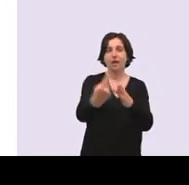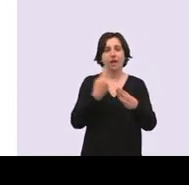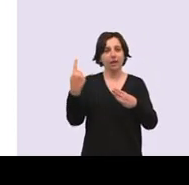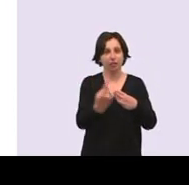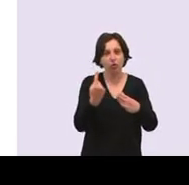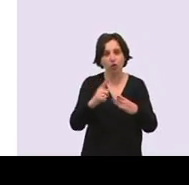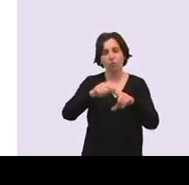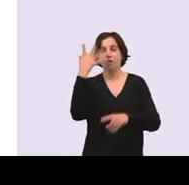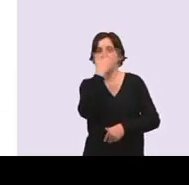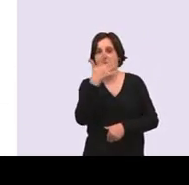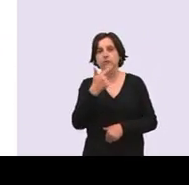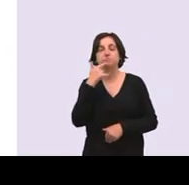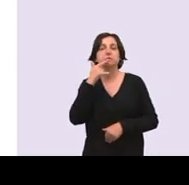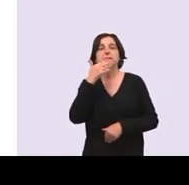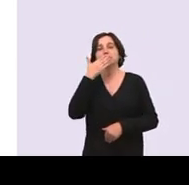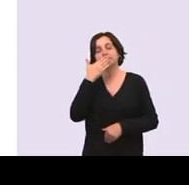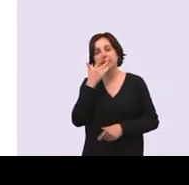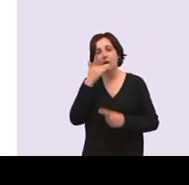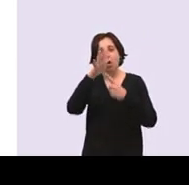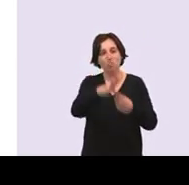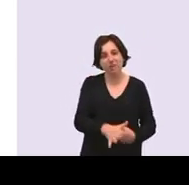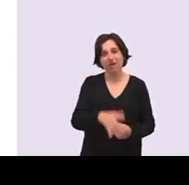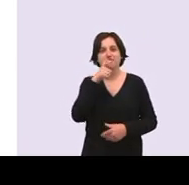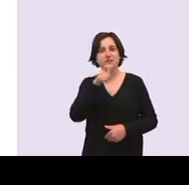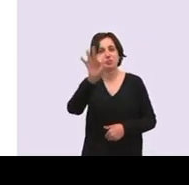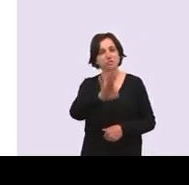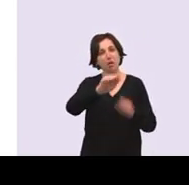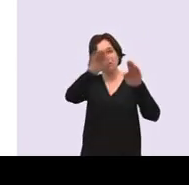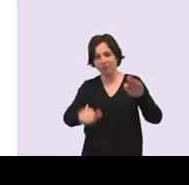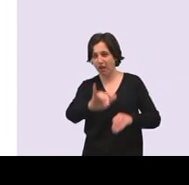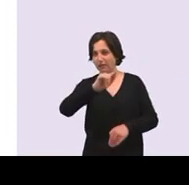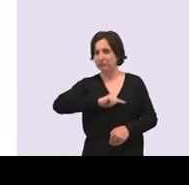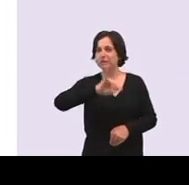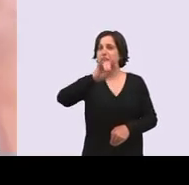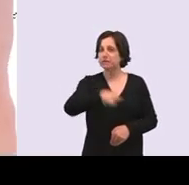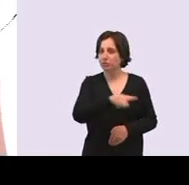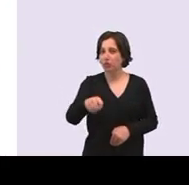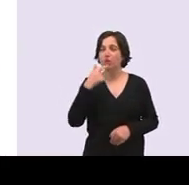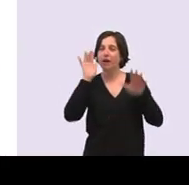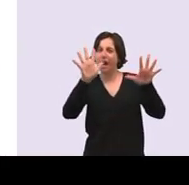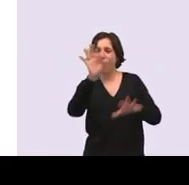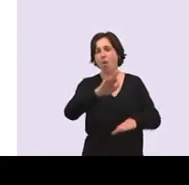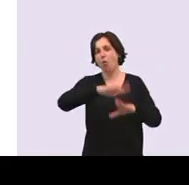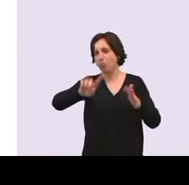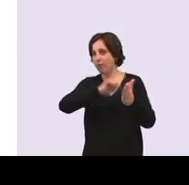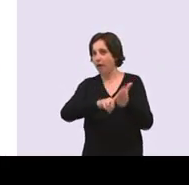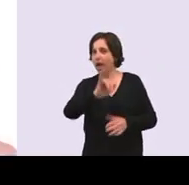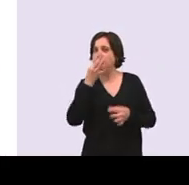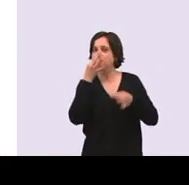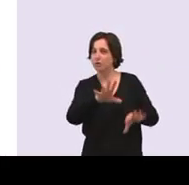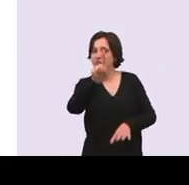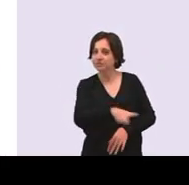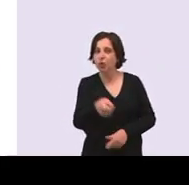entorno por celos, te ridiculiza, humilla, insulta o te hace sentir inferior, te intimida o culpabiliza de